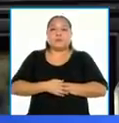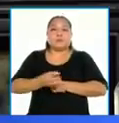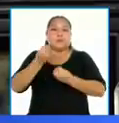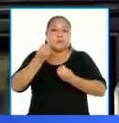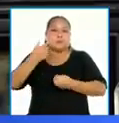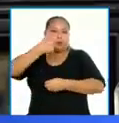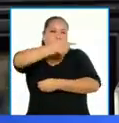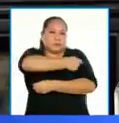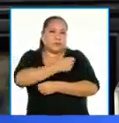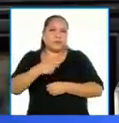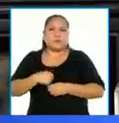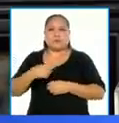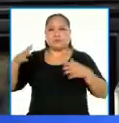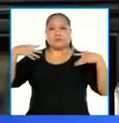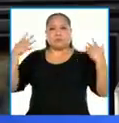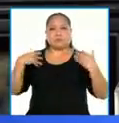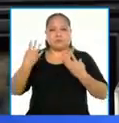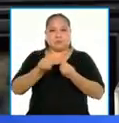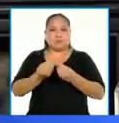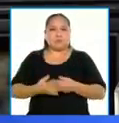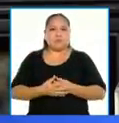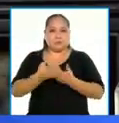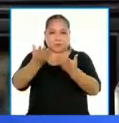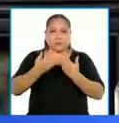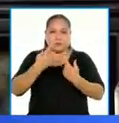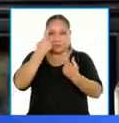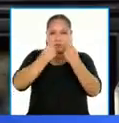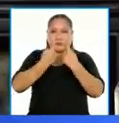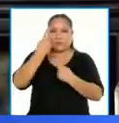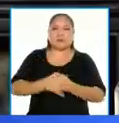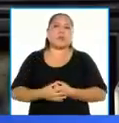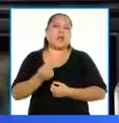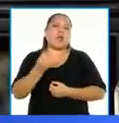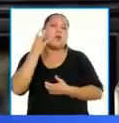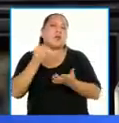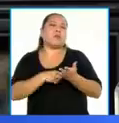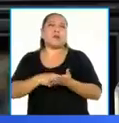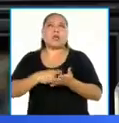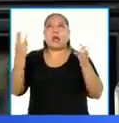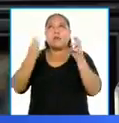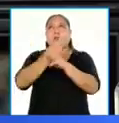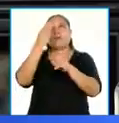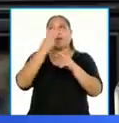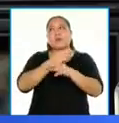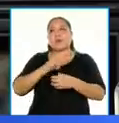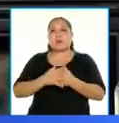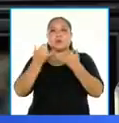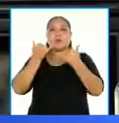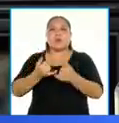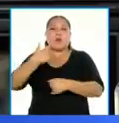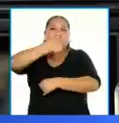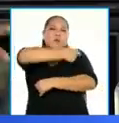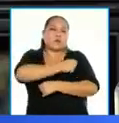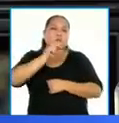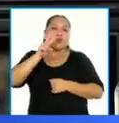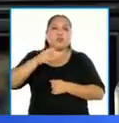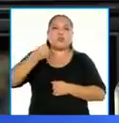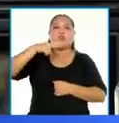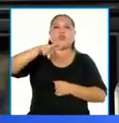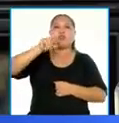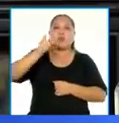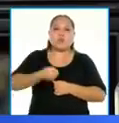también me alegro mucho que nos haga esta pregunta, porque a veces decimos las matemáticas, ahora se vacunan a